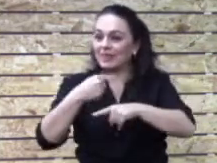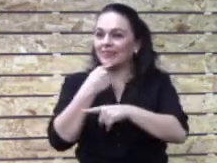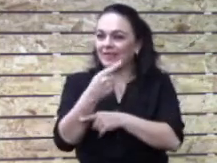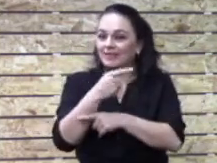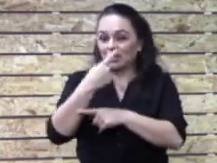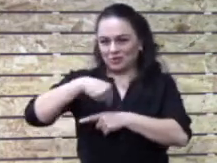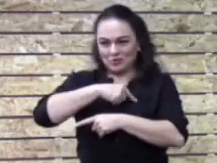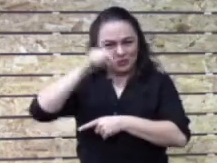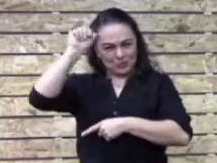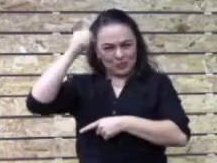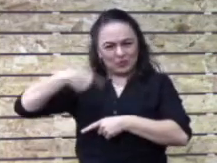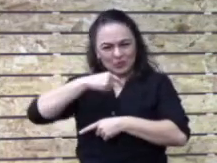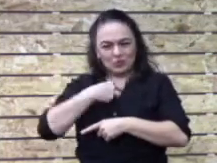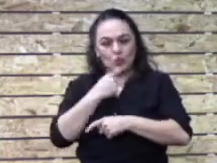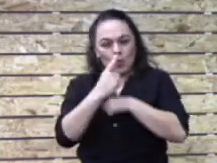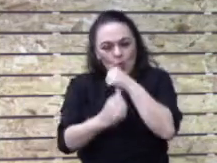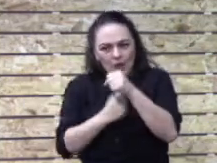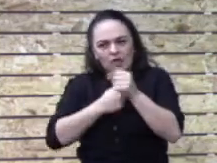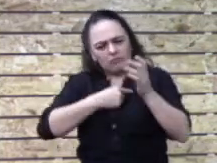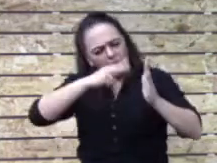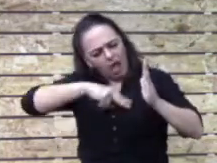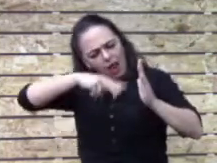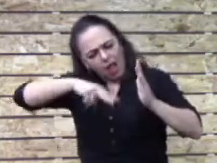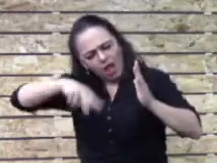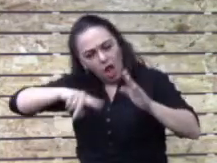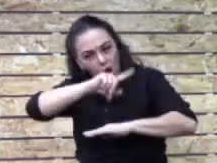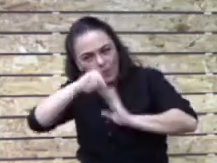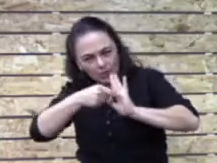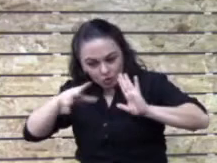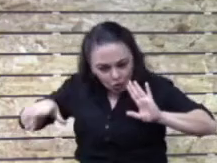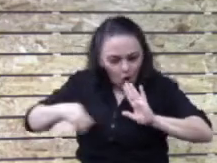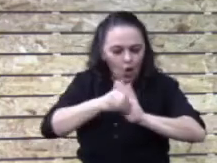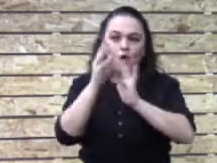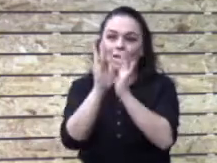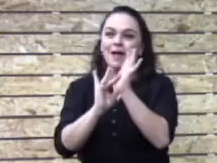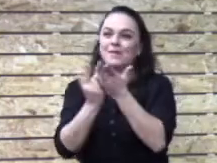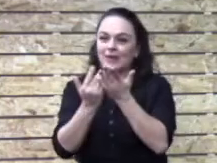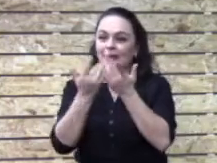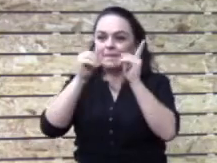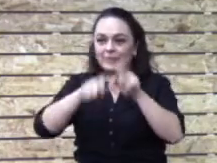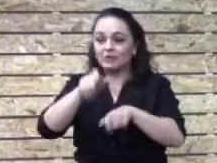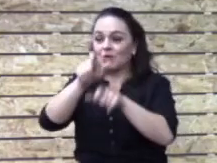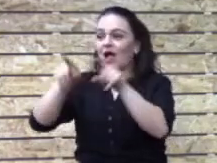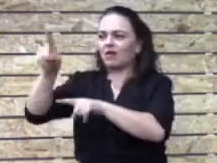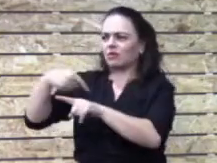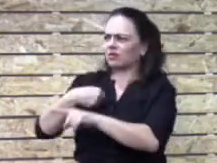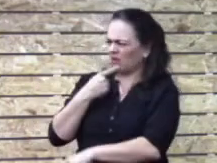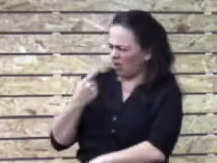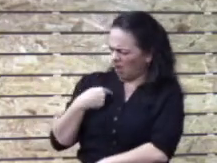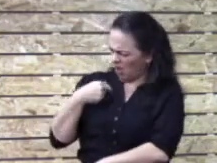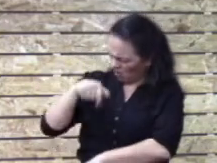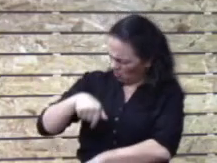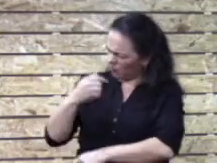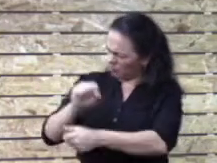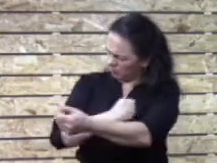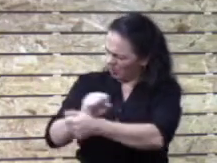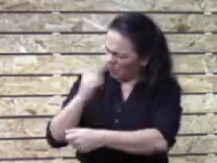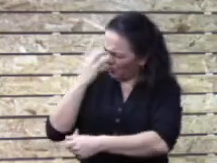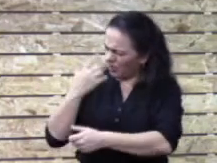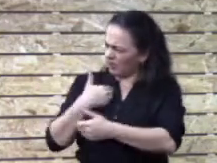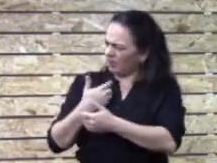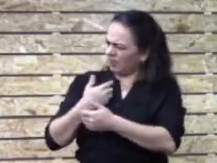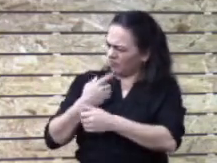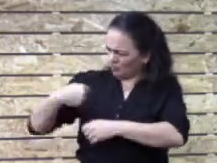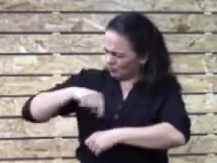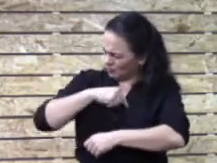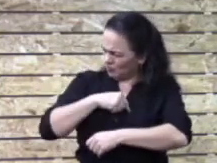de la Biblia en todo el año. Verán que no, porque este salmo realmente está inspirado en el pacto